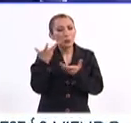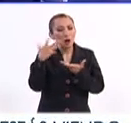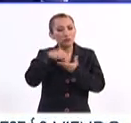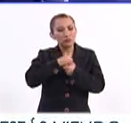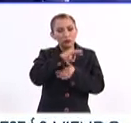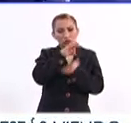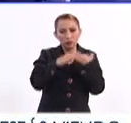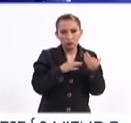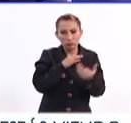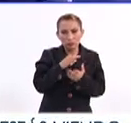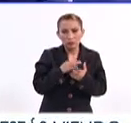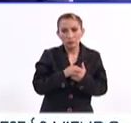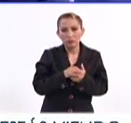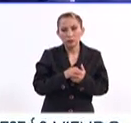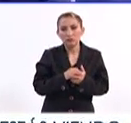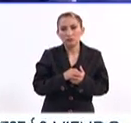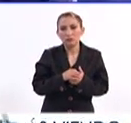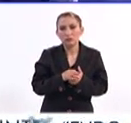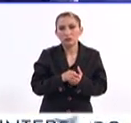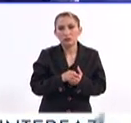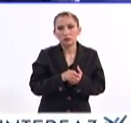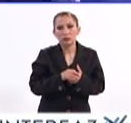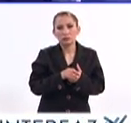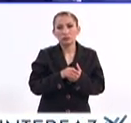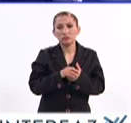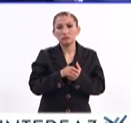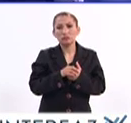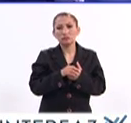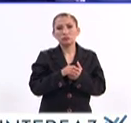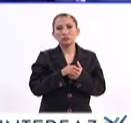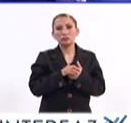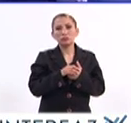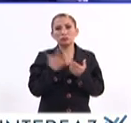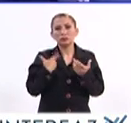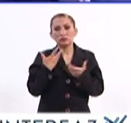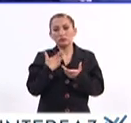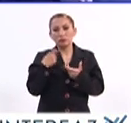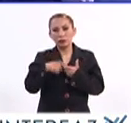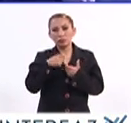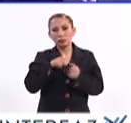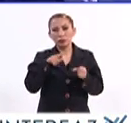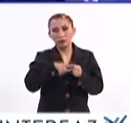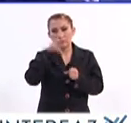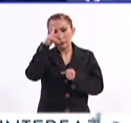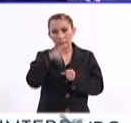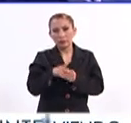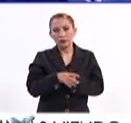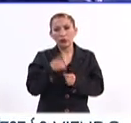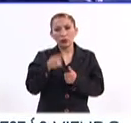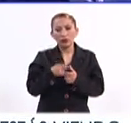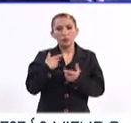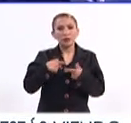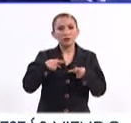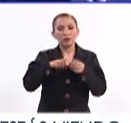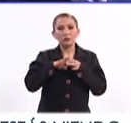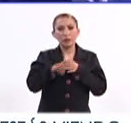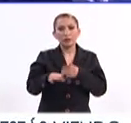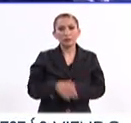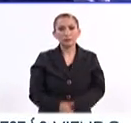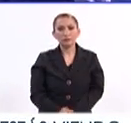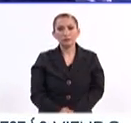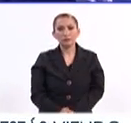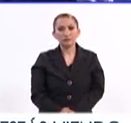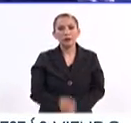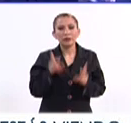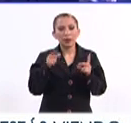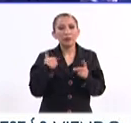de todos los diferentes pues los que componemos a la sociedad mexicana y entre ellos los migrantes. Y